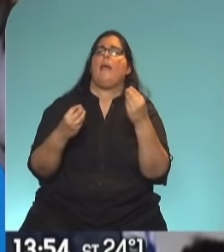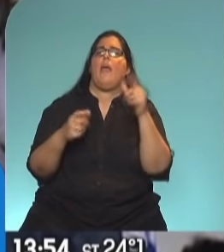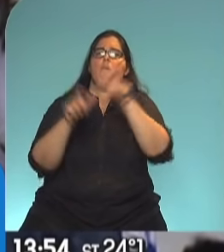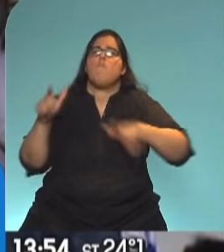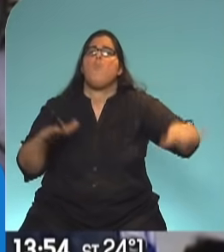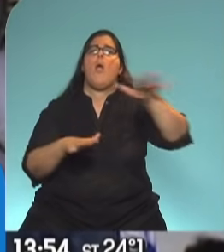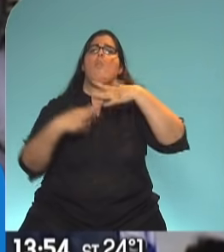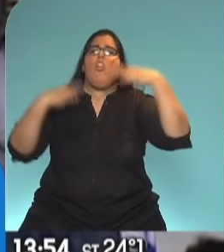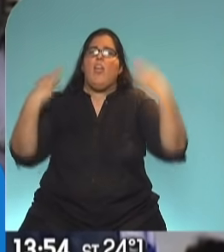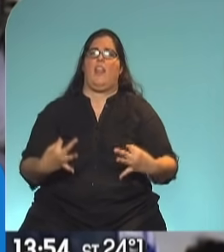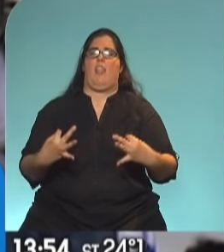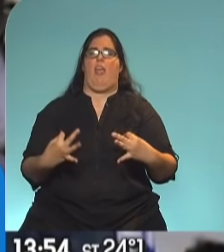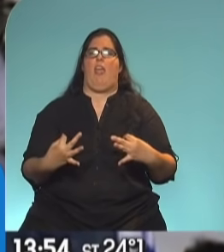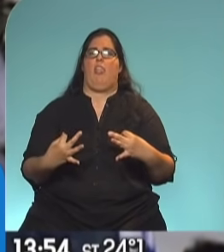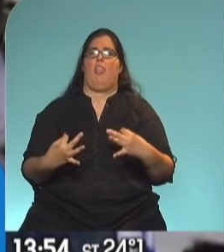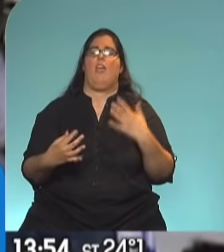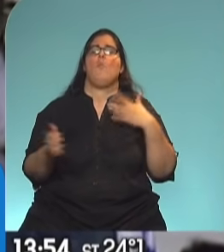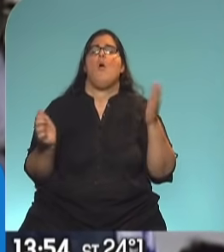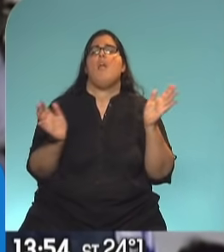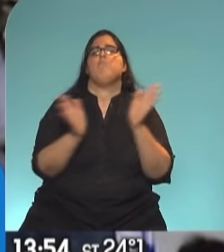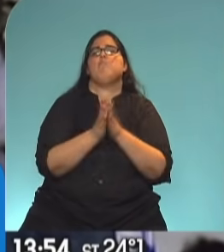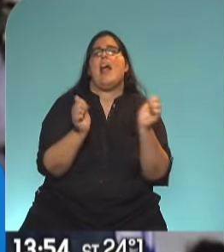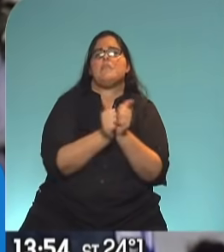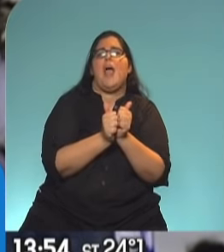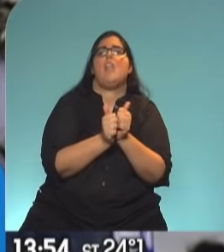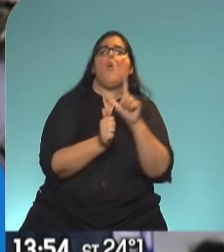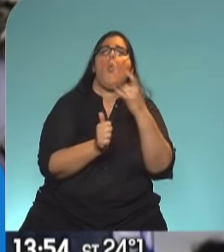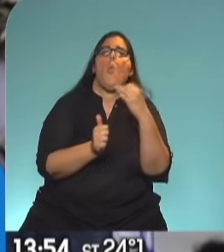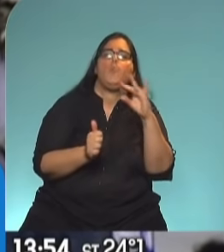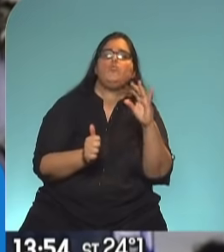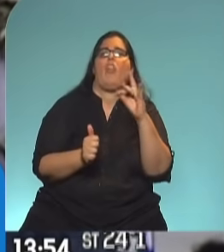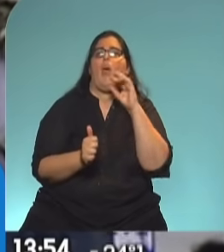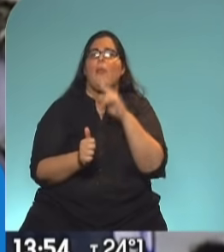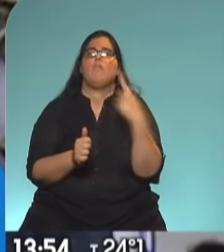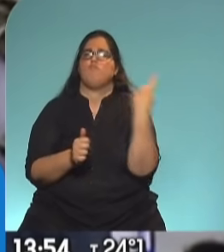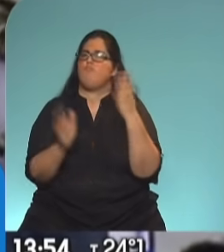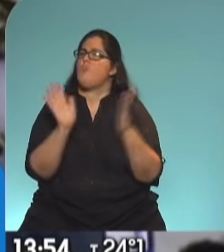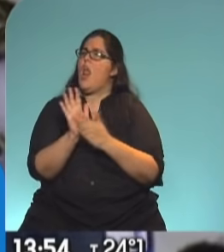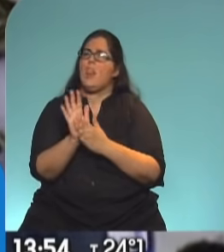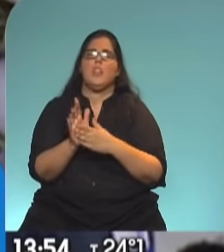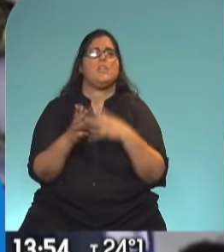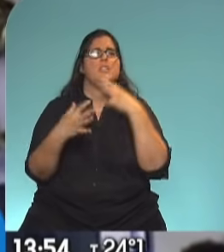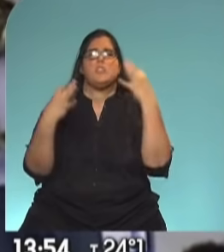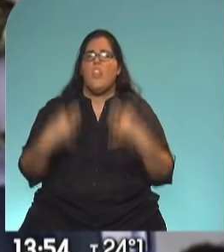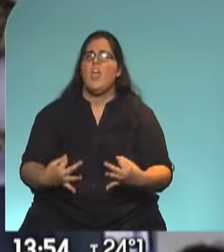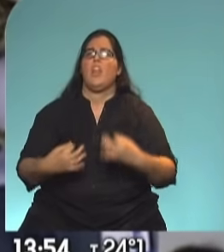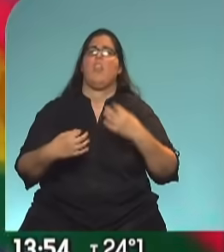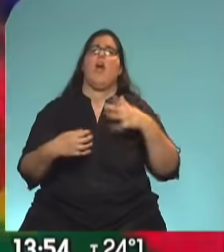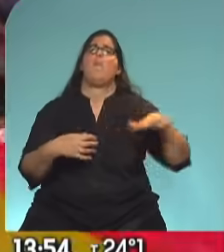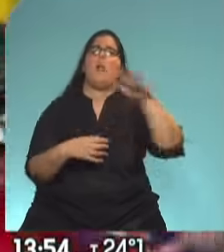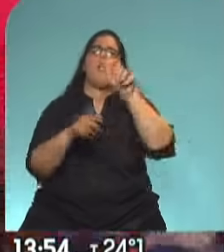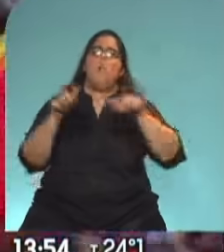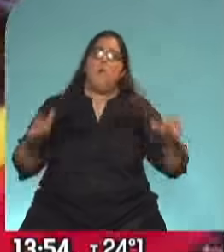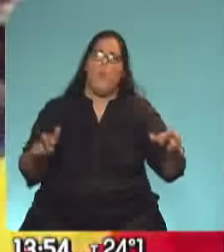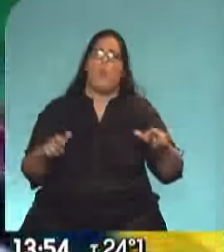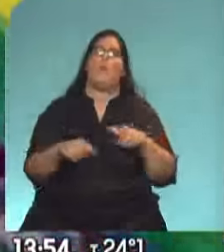pueblo boliviano. Y con mi hermano Lucho y David vamos a garantizar la dignidad, la soberanía, la independencia para el pueblo boliviano.